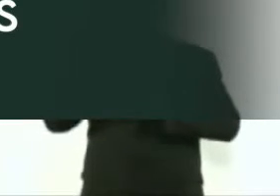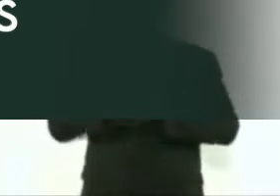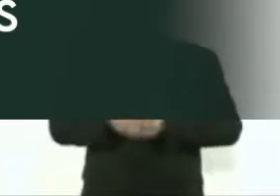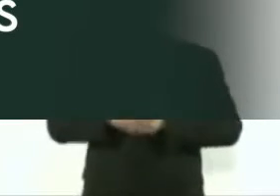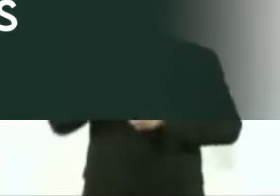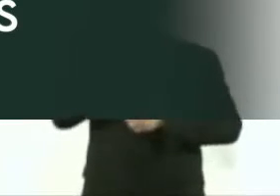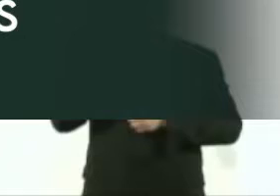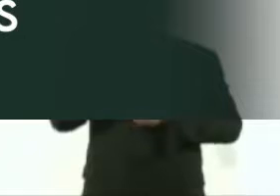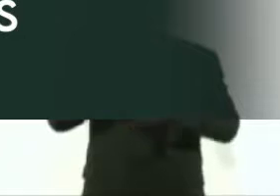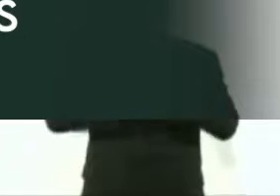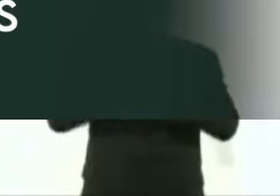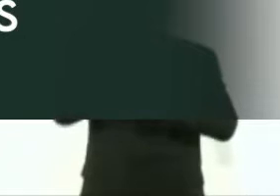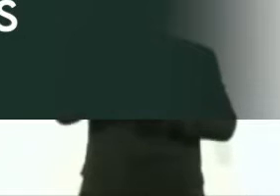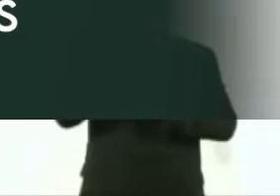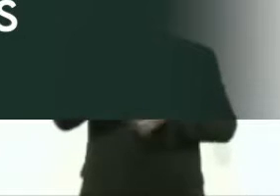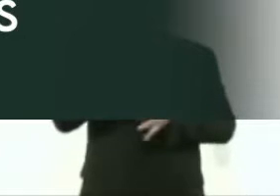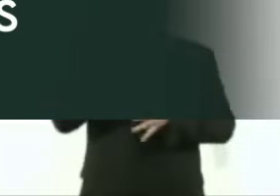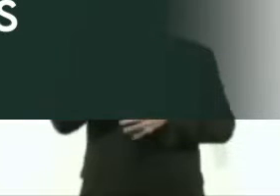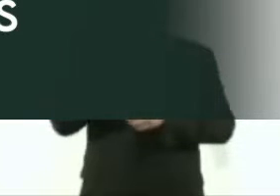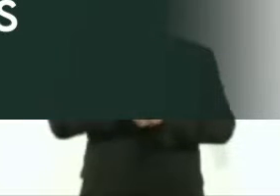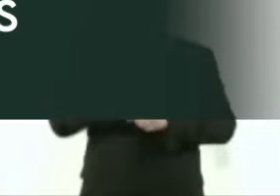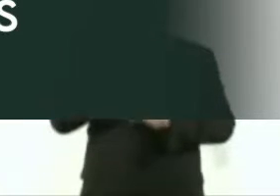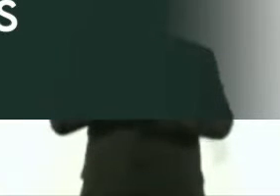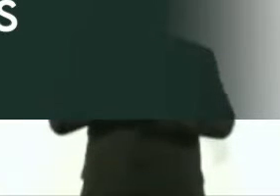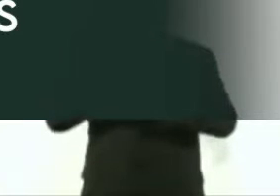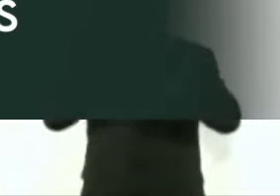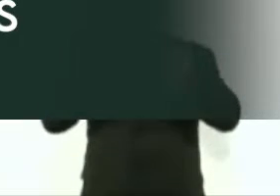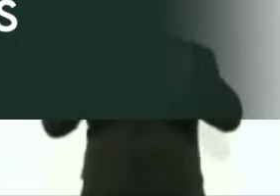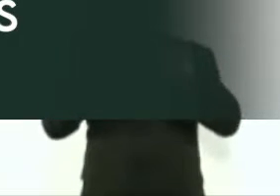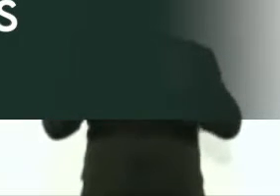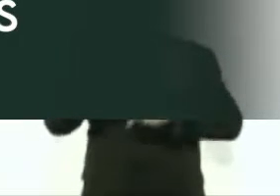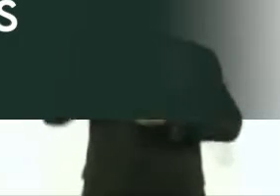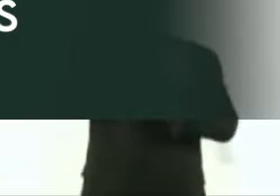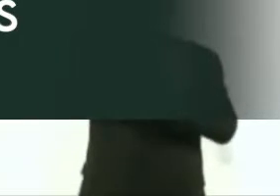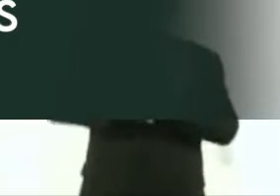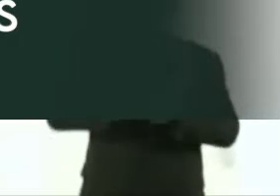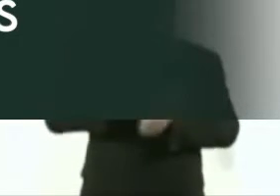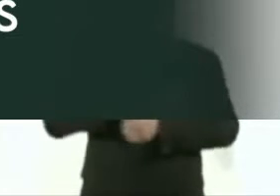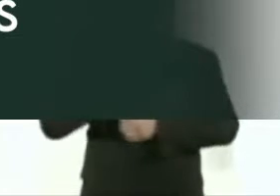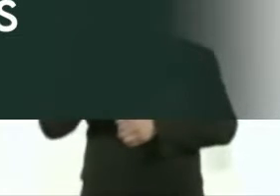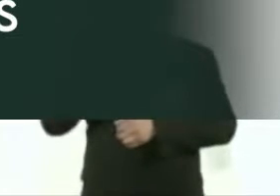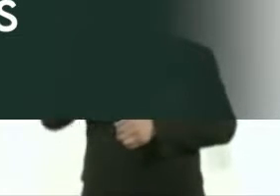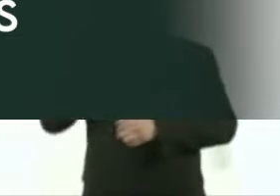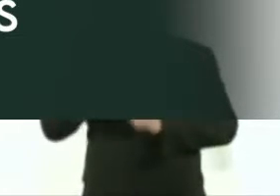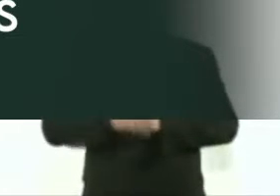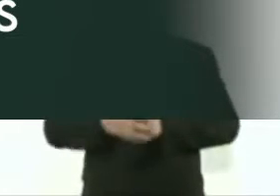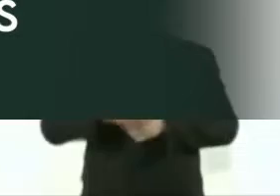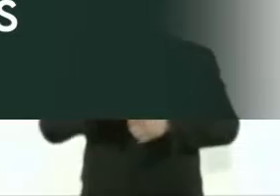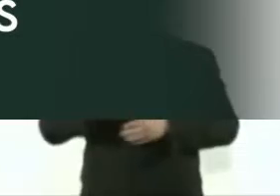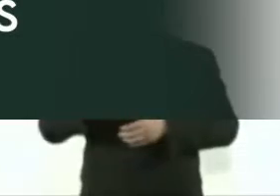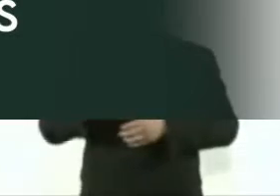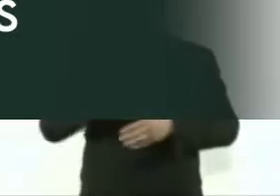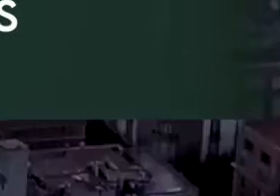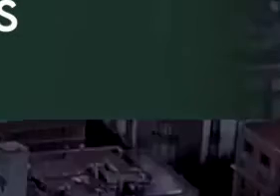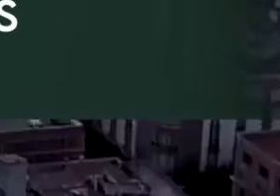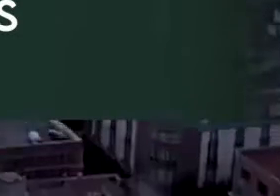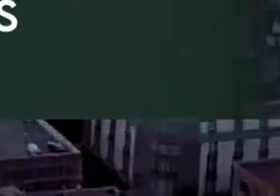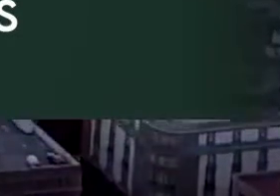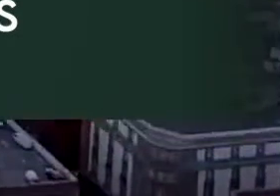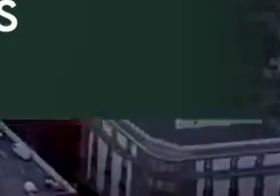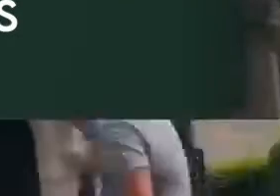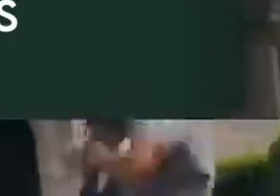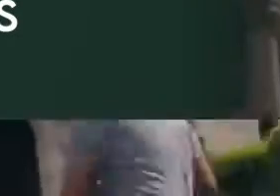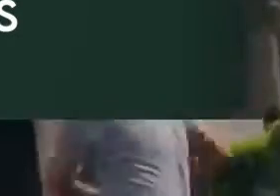su gastronomía. Además, destacó que se están recuperando los niveles de seguridad con una baja del 45% de los índices